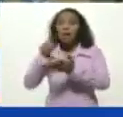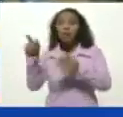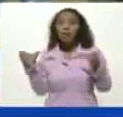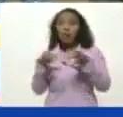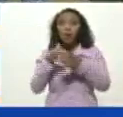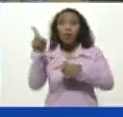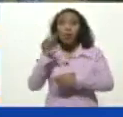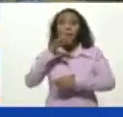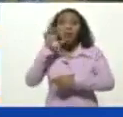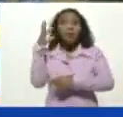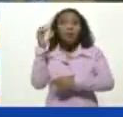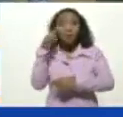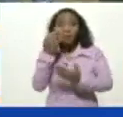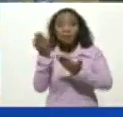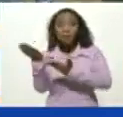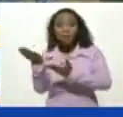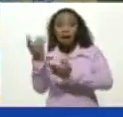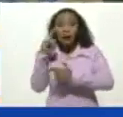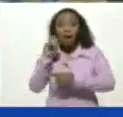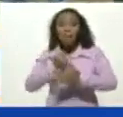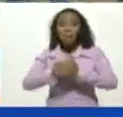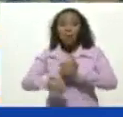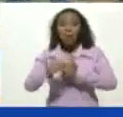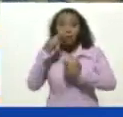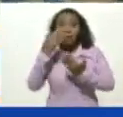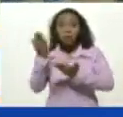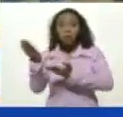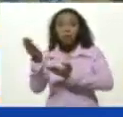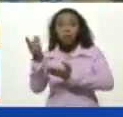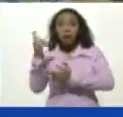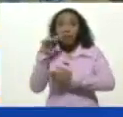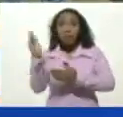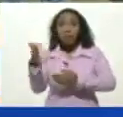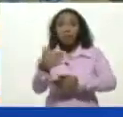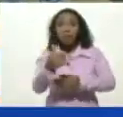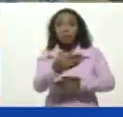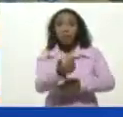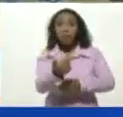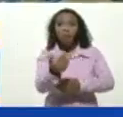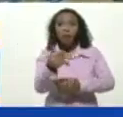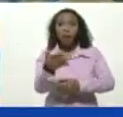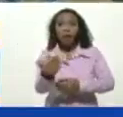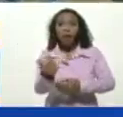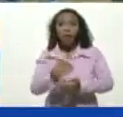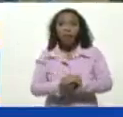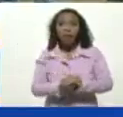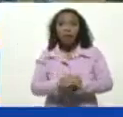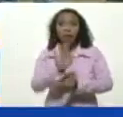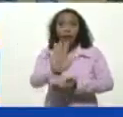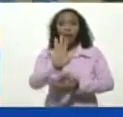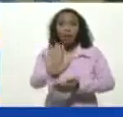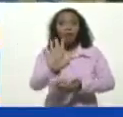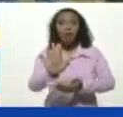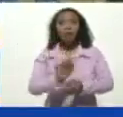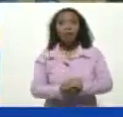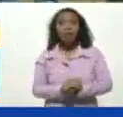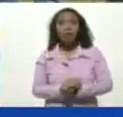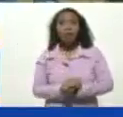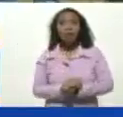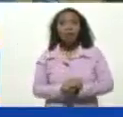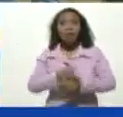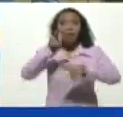reunión, una perrita, ¿ves? Acaba de parir. ¿Eh? Siéntate aquí, ahí. Ahí.